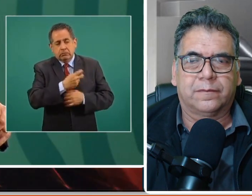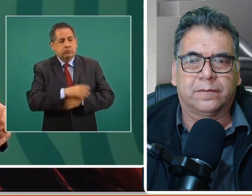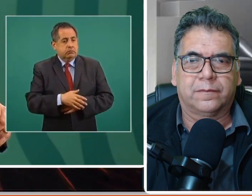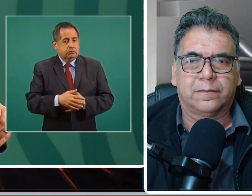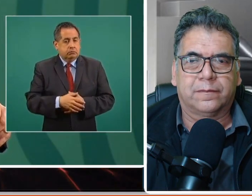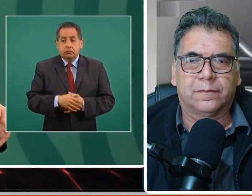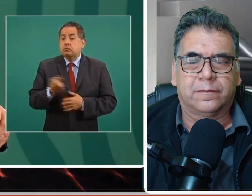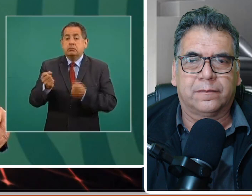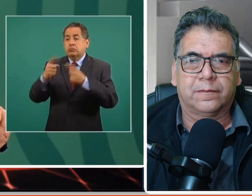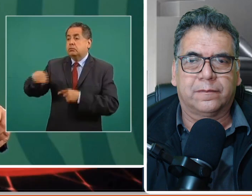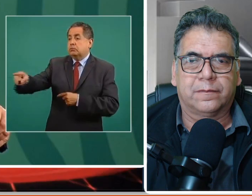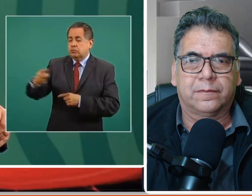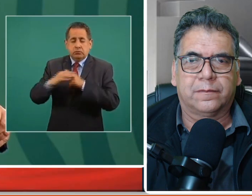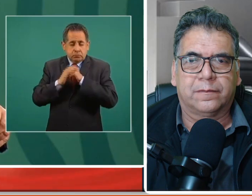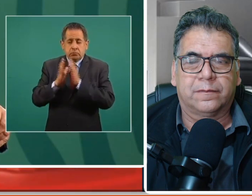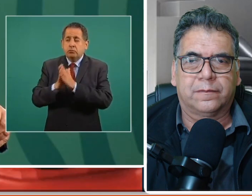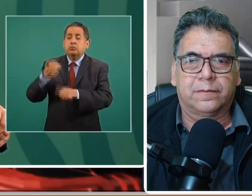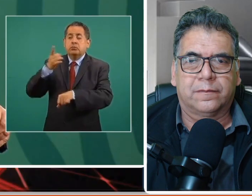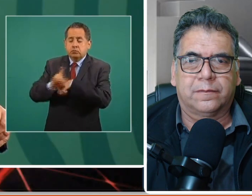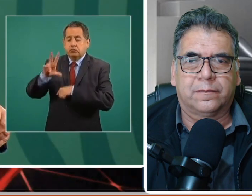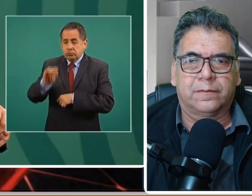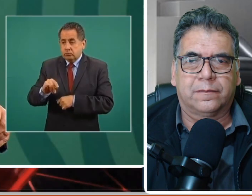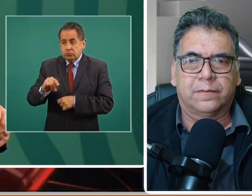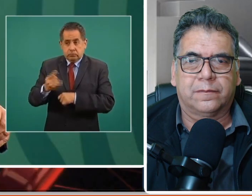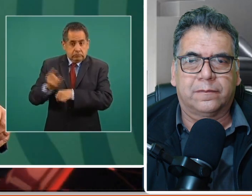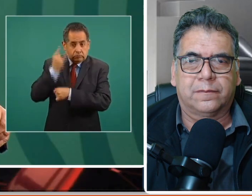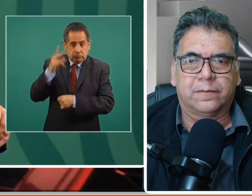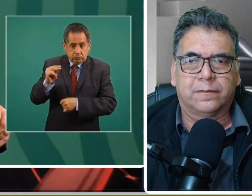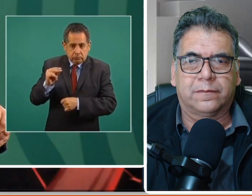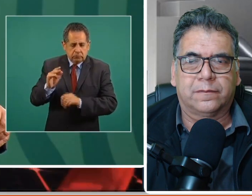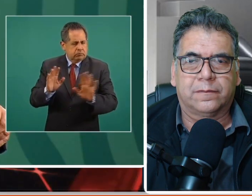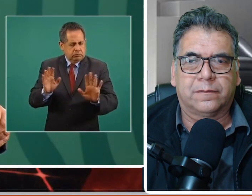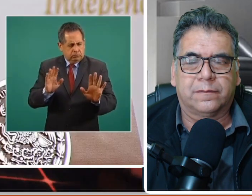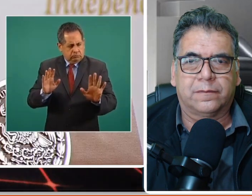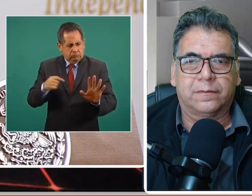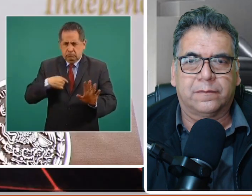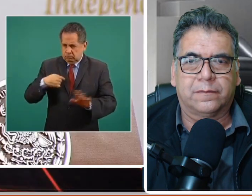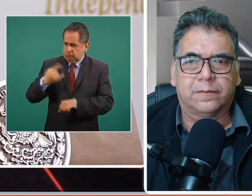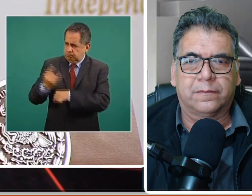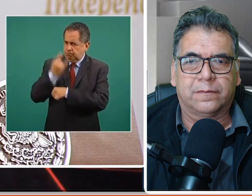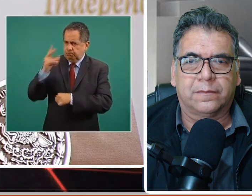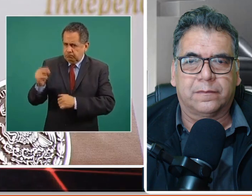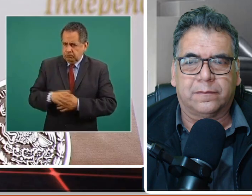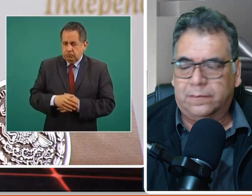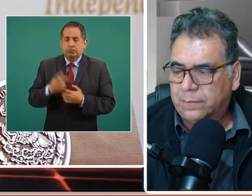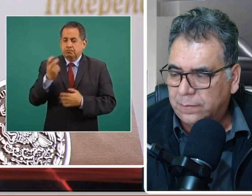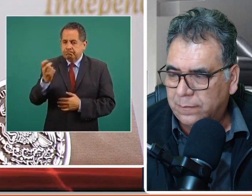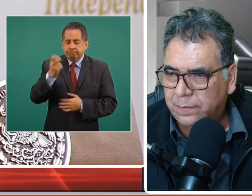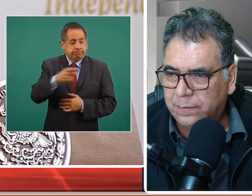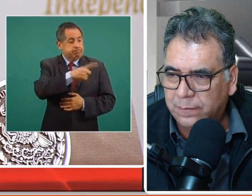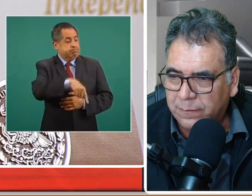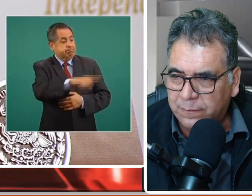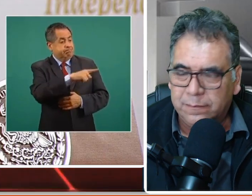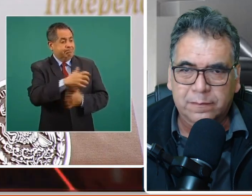fallar. Entonces, ofrecemos disculpa por